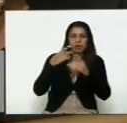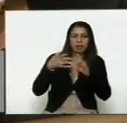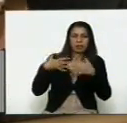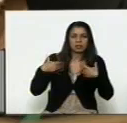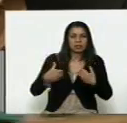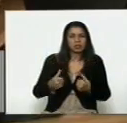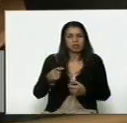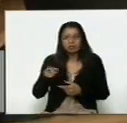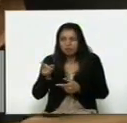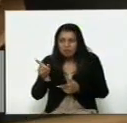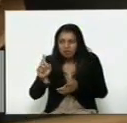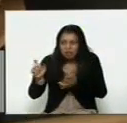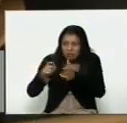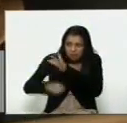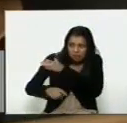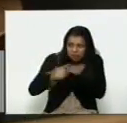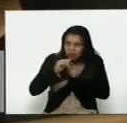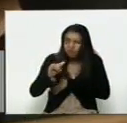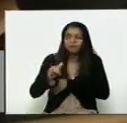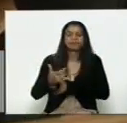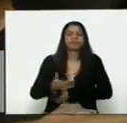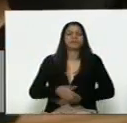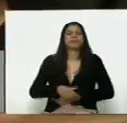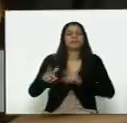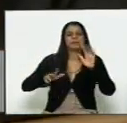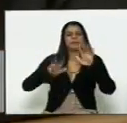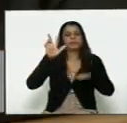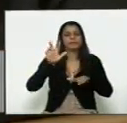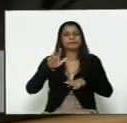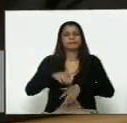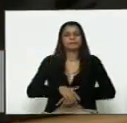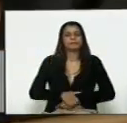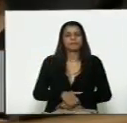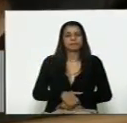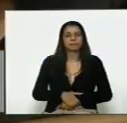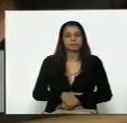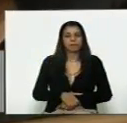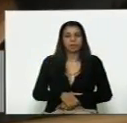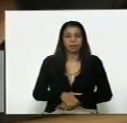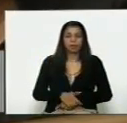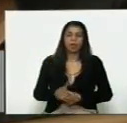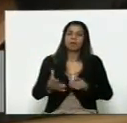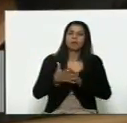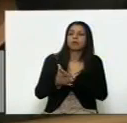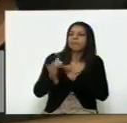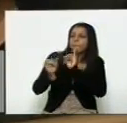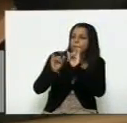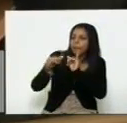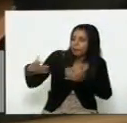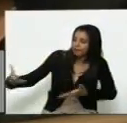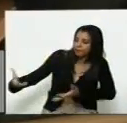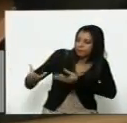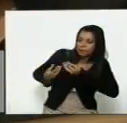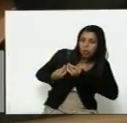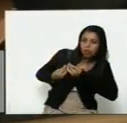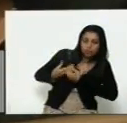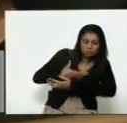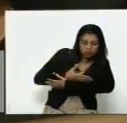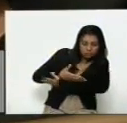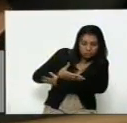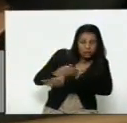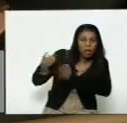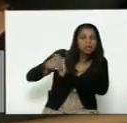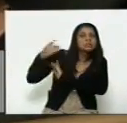de salud. Número 13. No separarse del recién nacido o recién